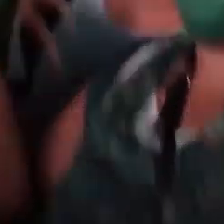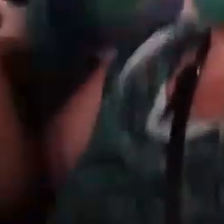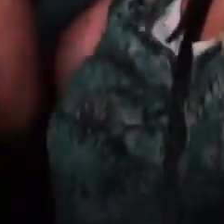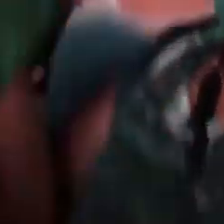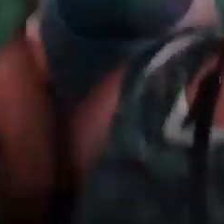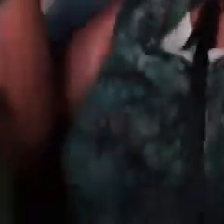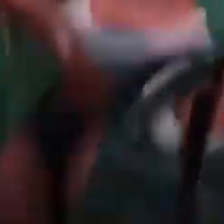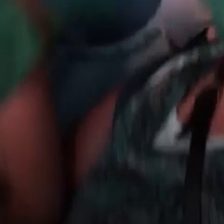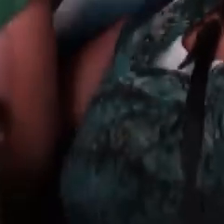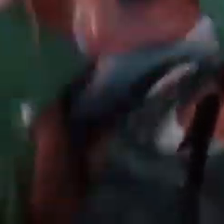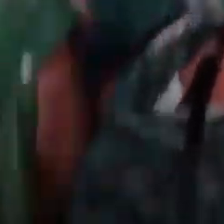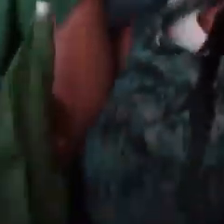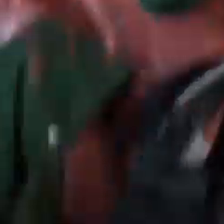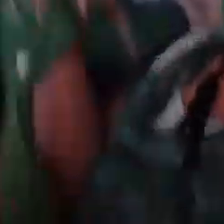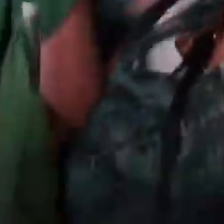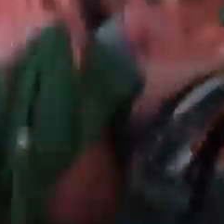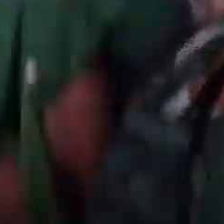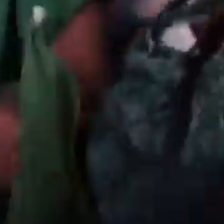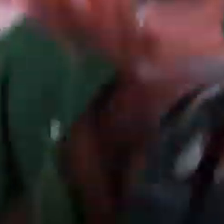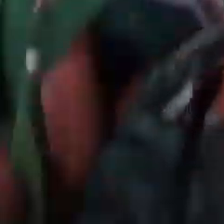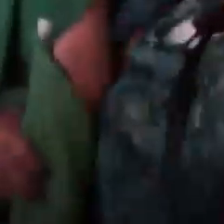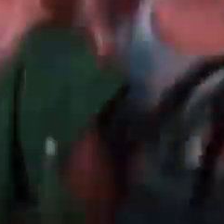Poder Ejecutivo.